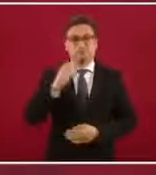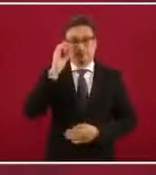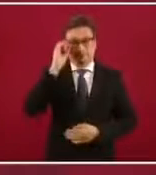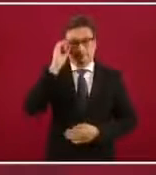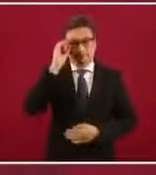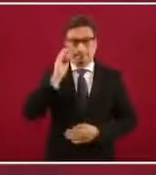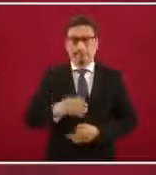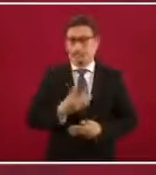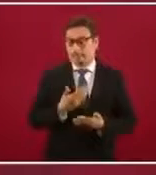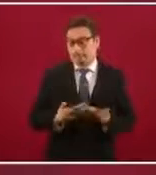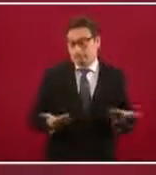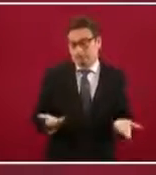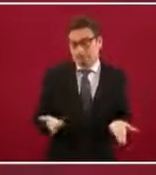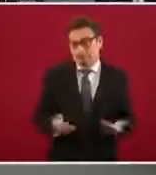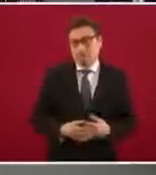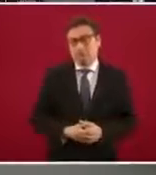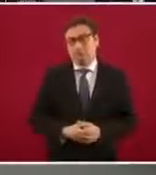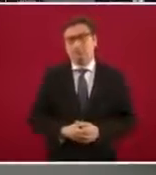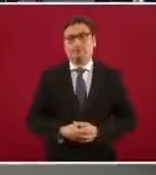Y ahora, pues,